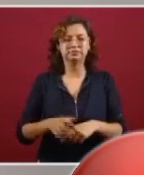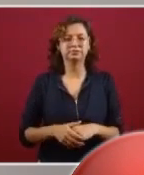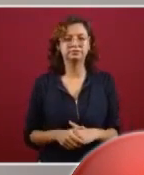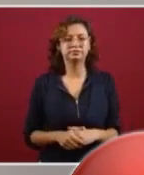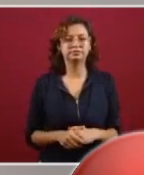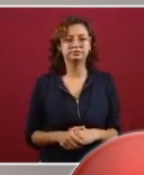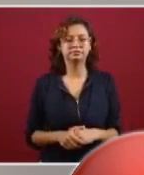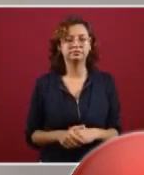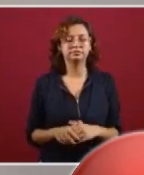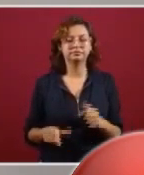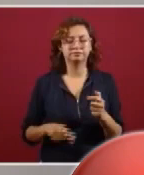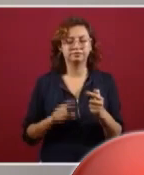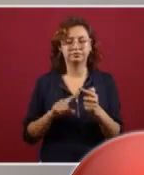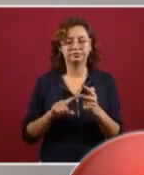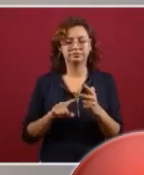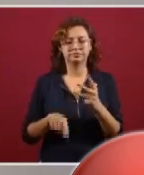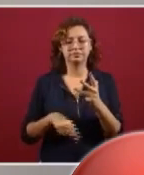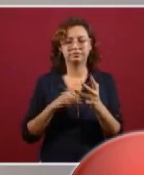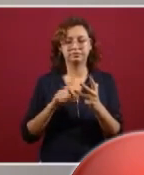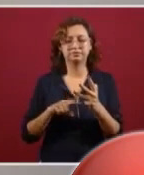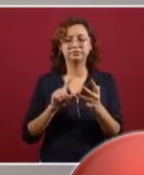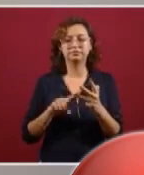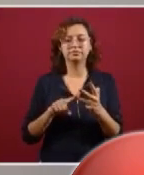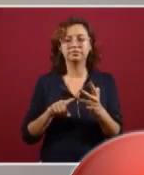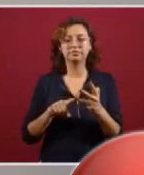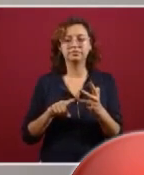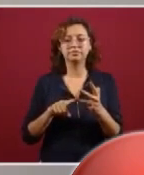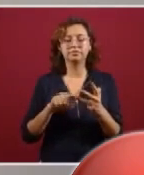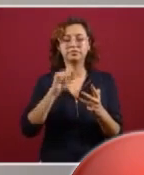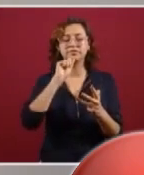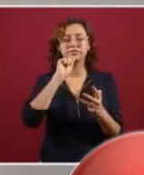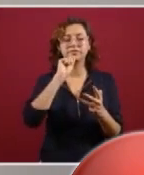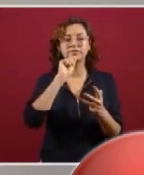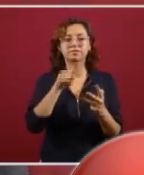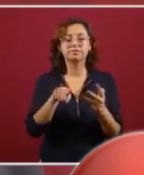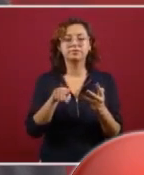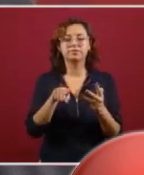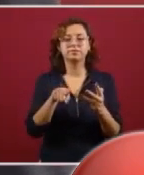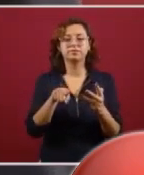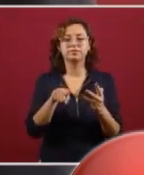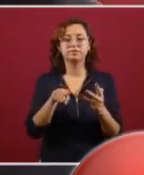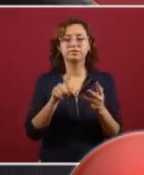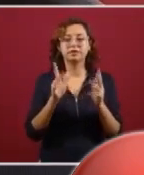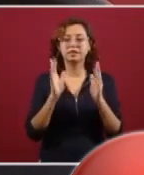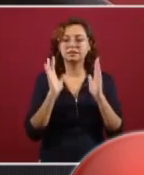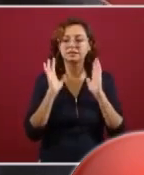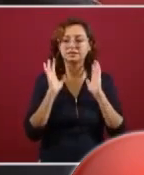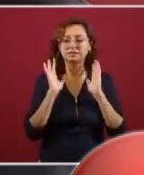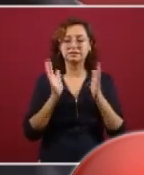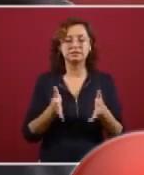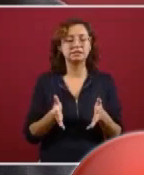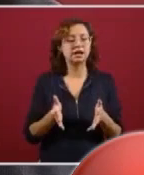Y tercero, lo hago también porque ya no debemos